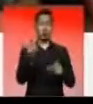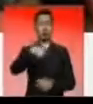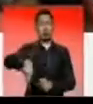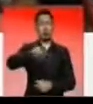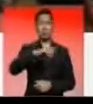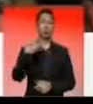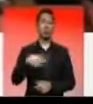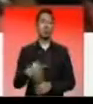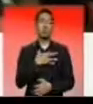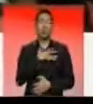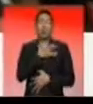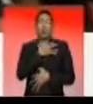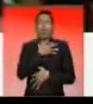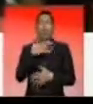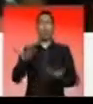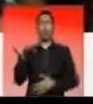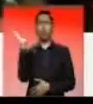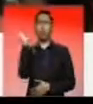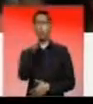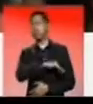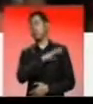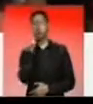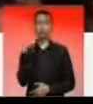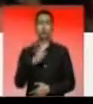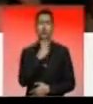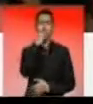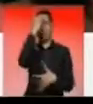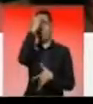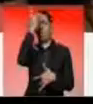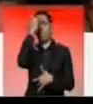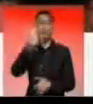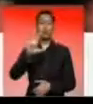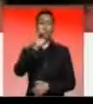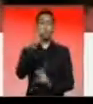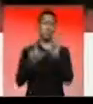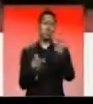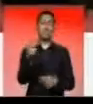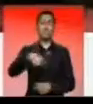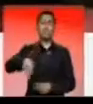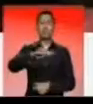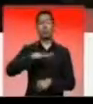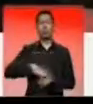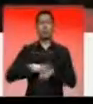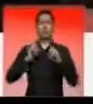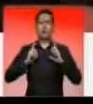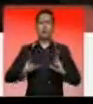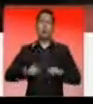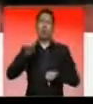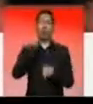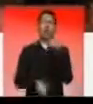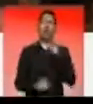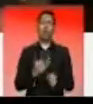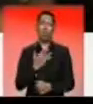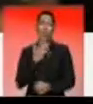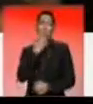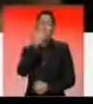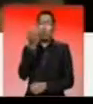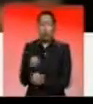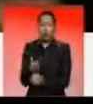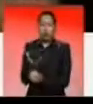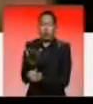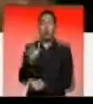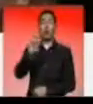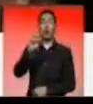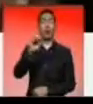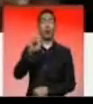resultado intoxicadas. Repetimos, al menos 50 personas han resultado intoxicadas por una posible